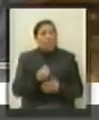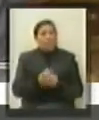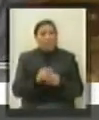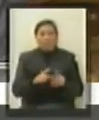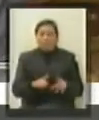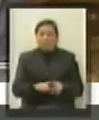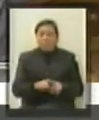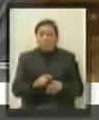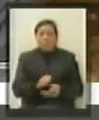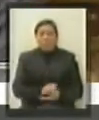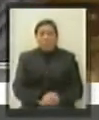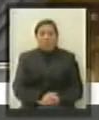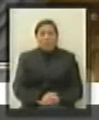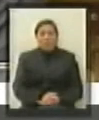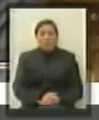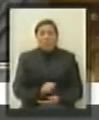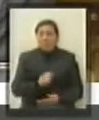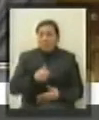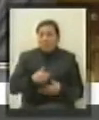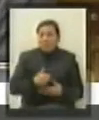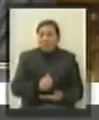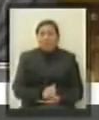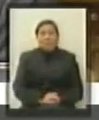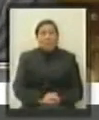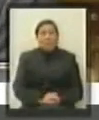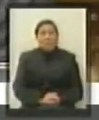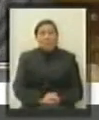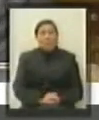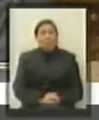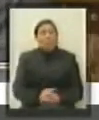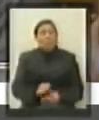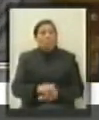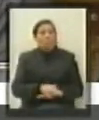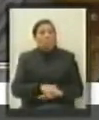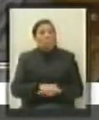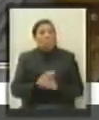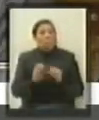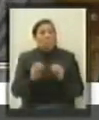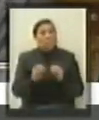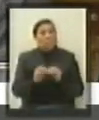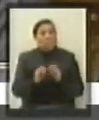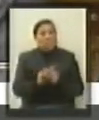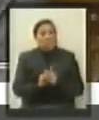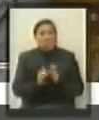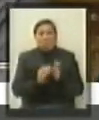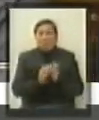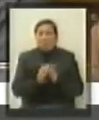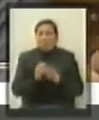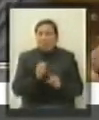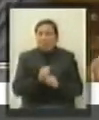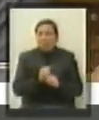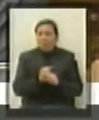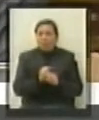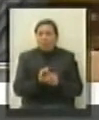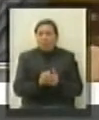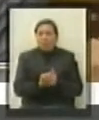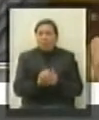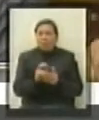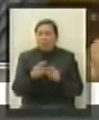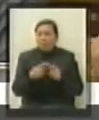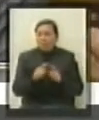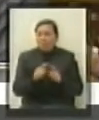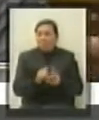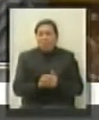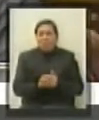también. Y así sucesivamente hemos tratado de mantener una línea de trabajo que nos